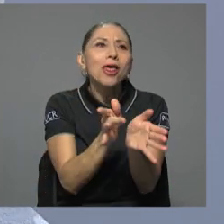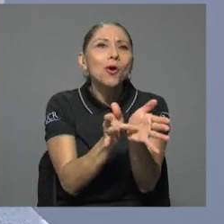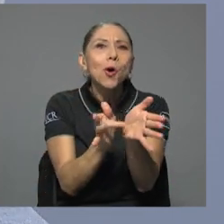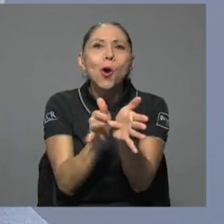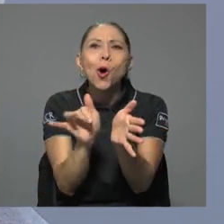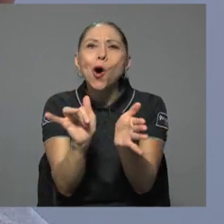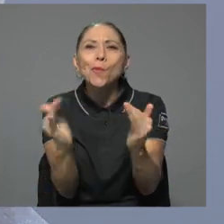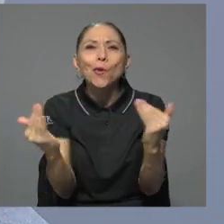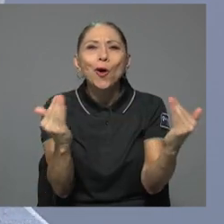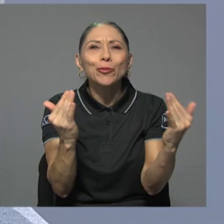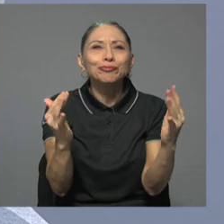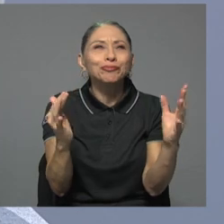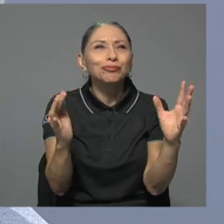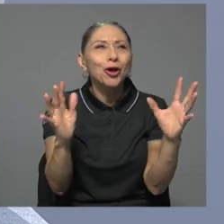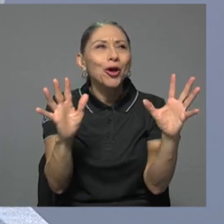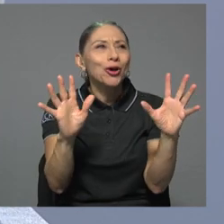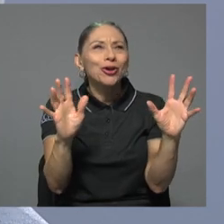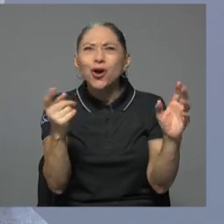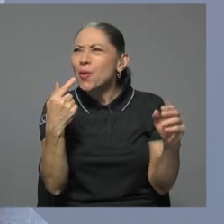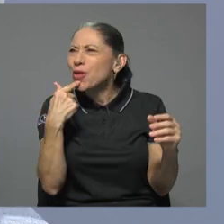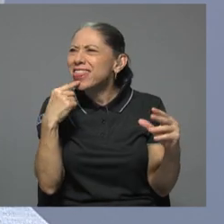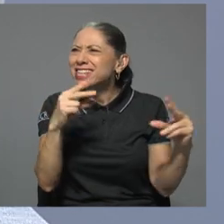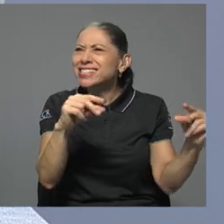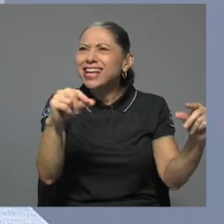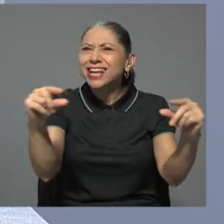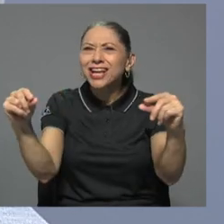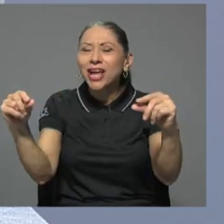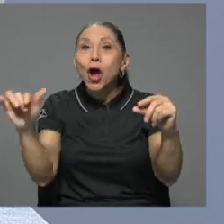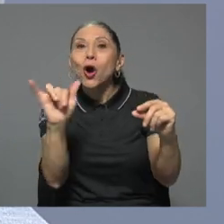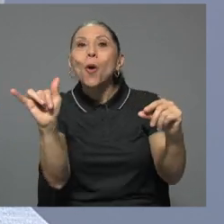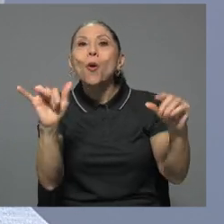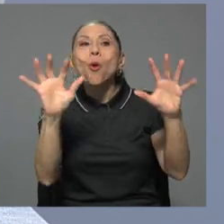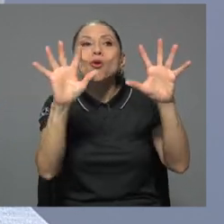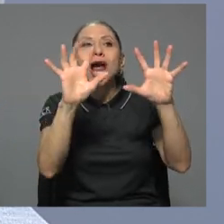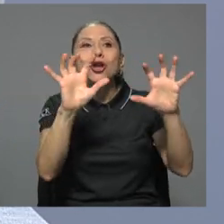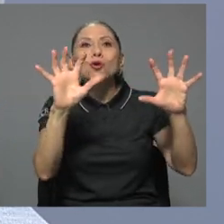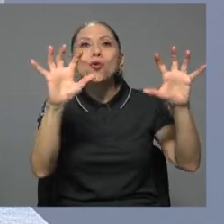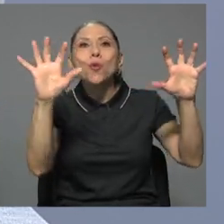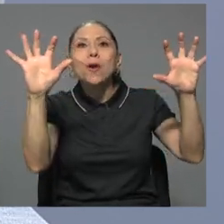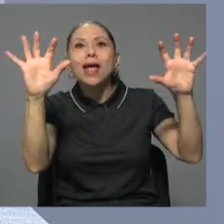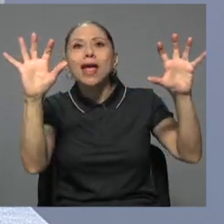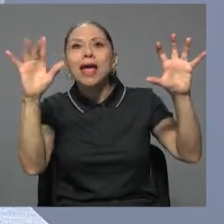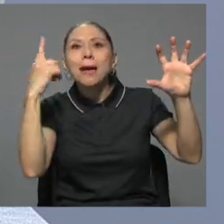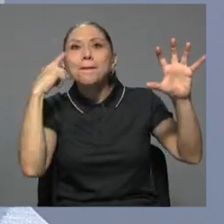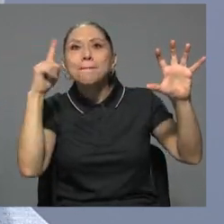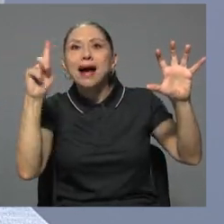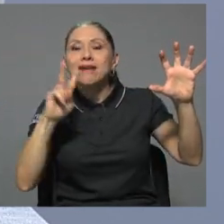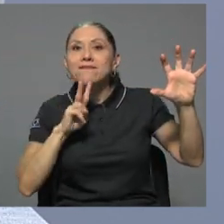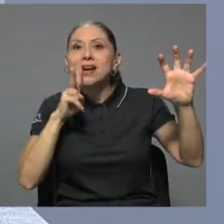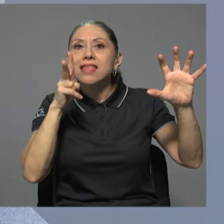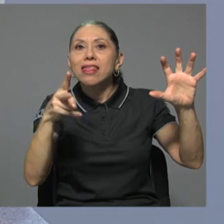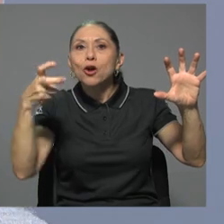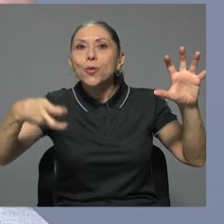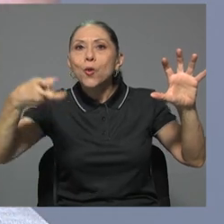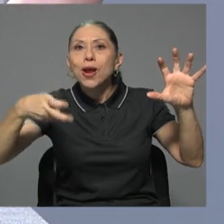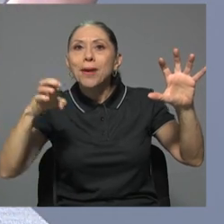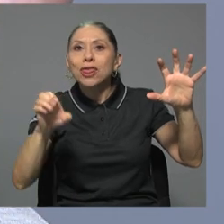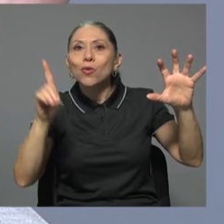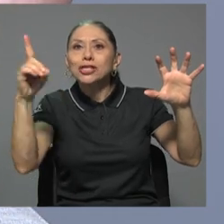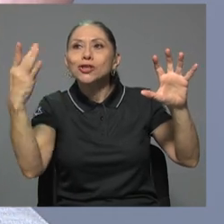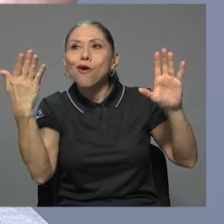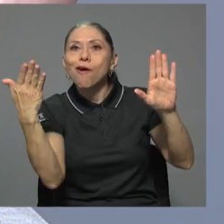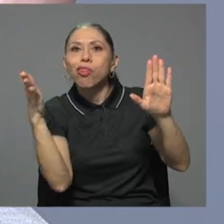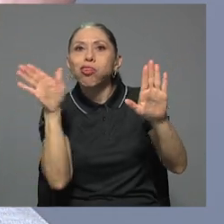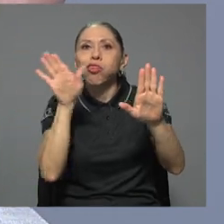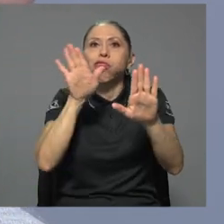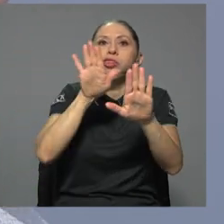como es que dicen una nube para tapar el verdadero problema de la educación costarricense que viene dándose mucho